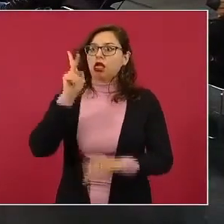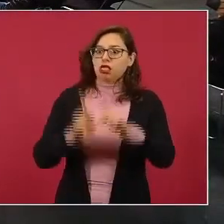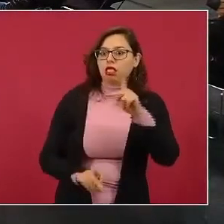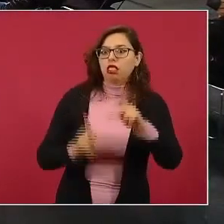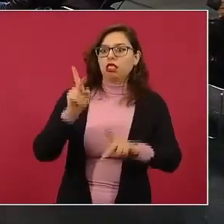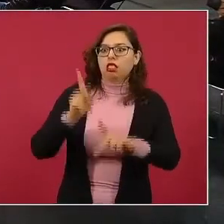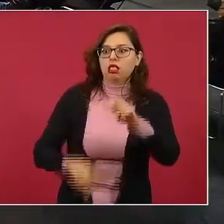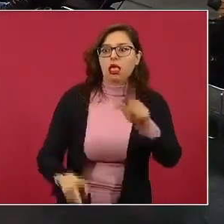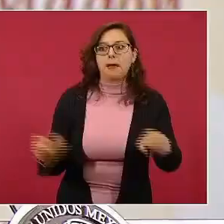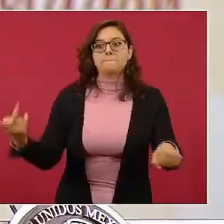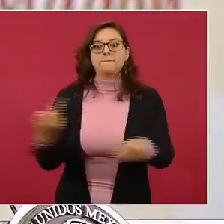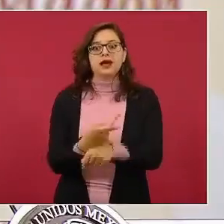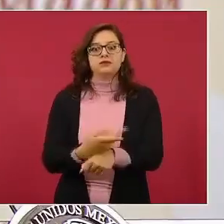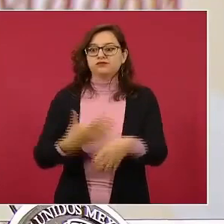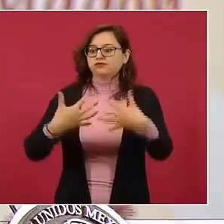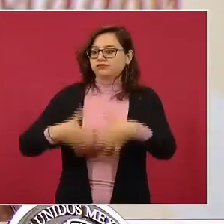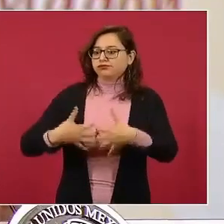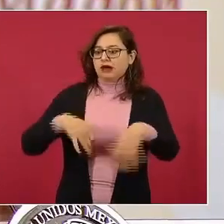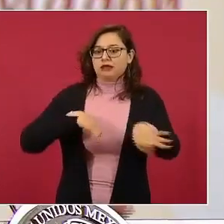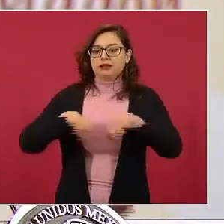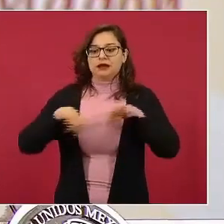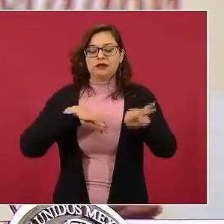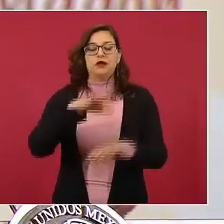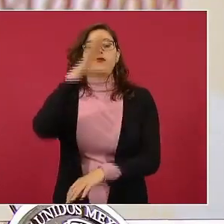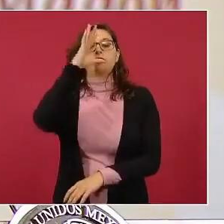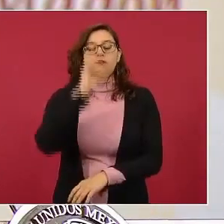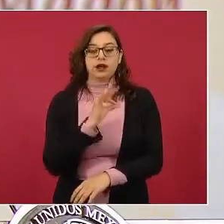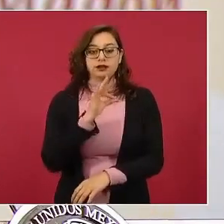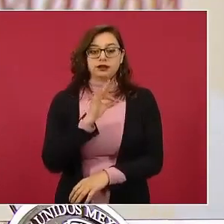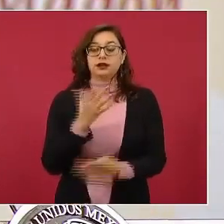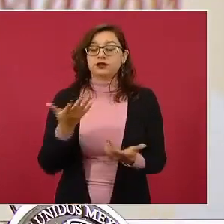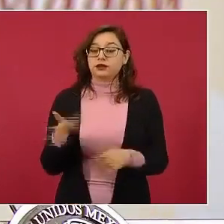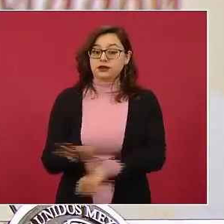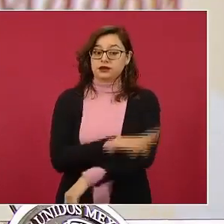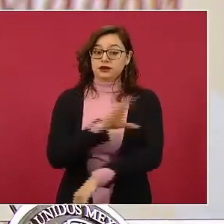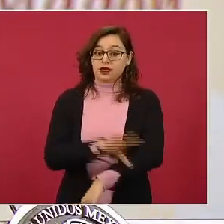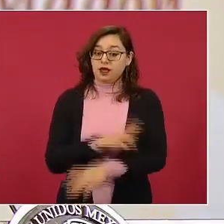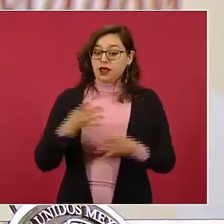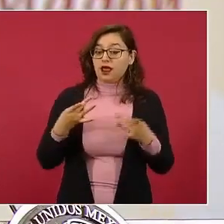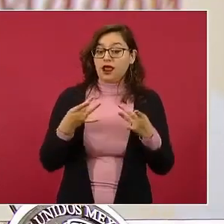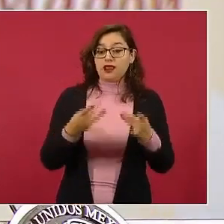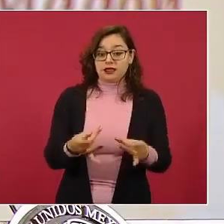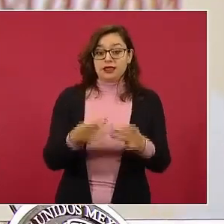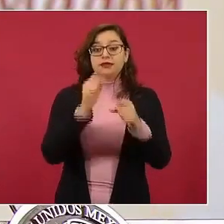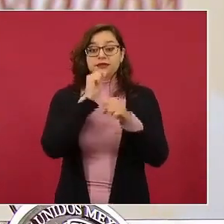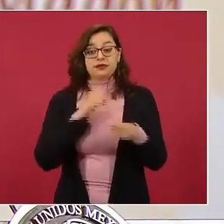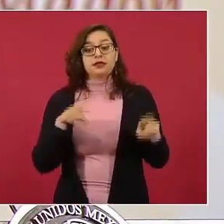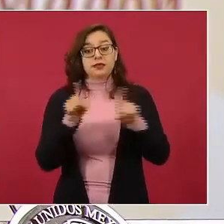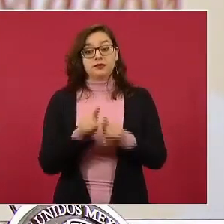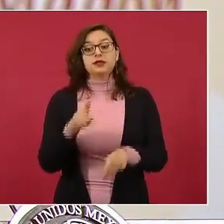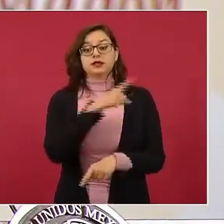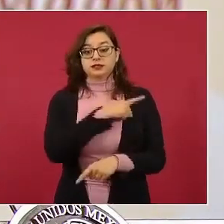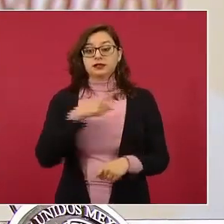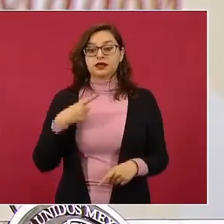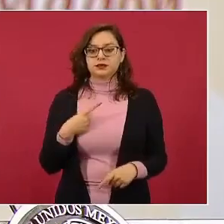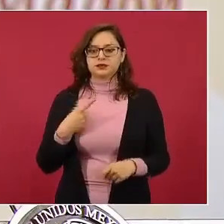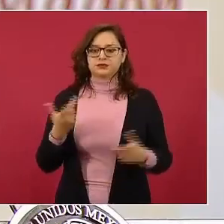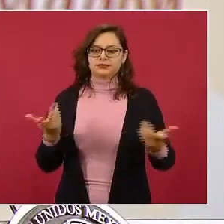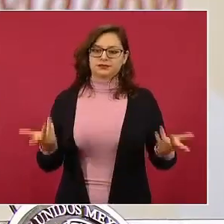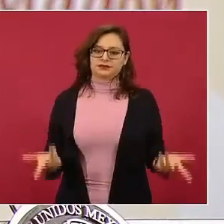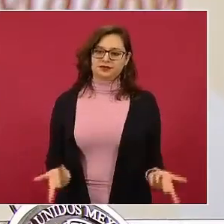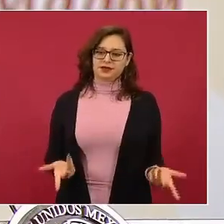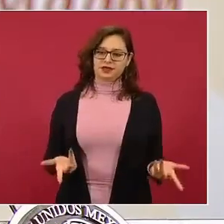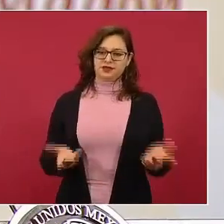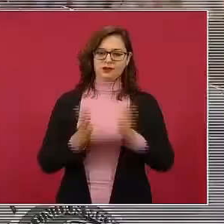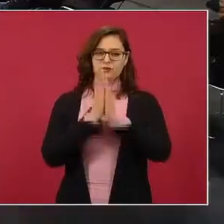se paran líneas de producción. Entonces, tenemos que hablar de la calidad de la energía eléctrica. Entonces, imagínense el comportamiento